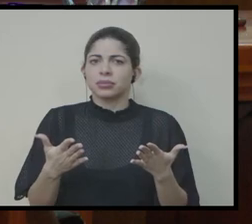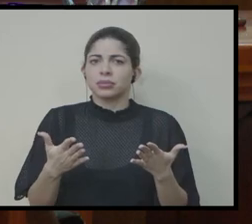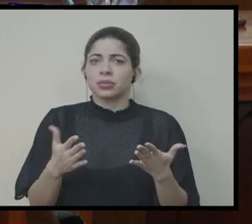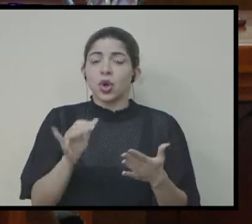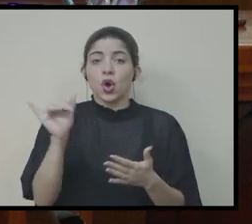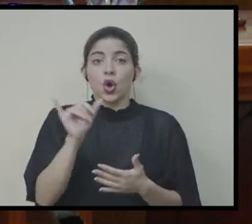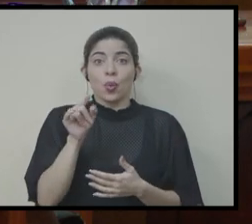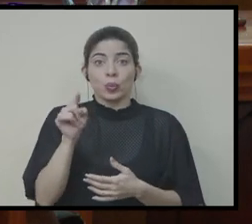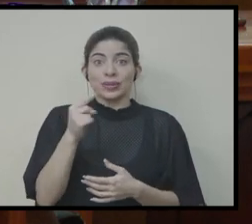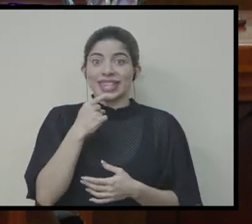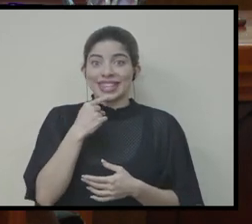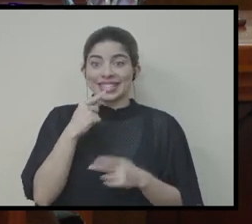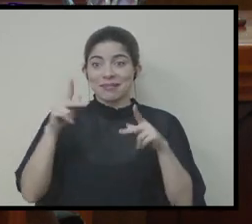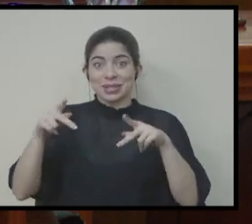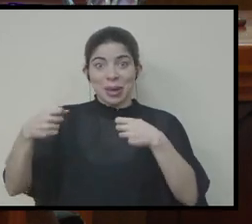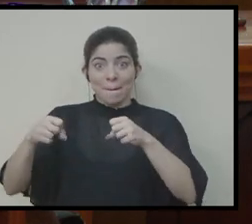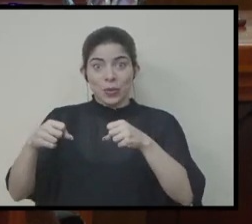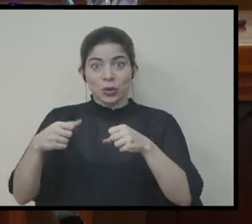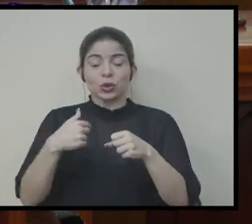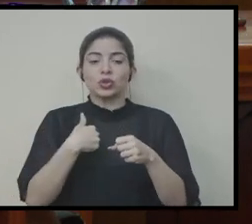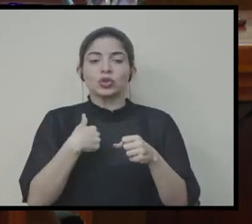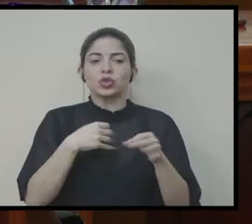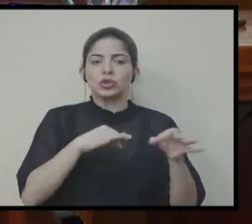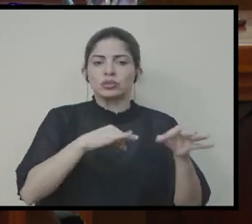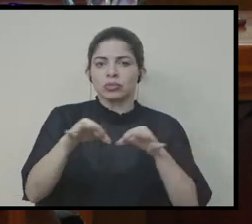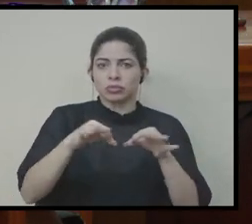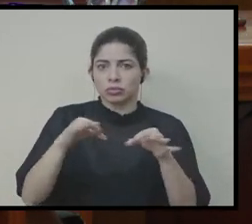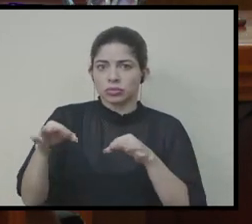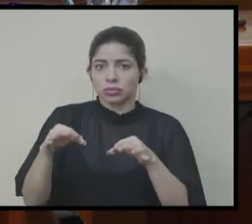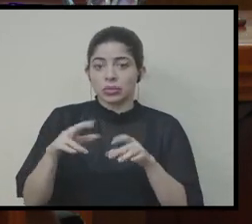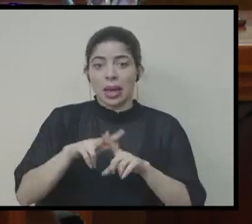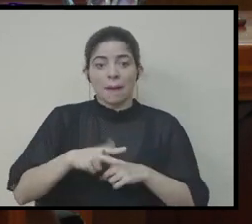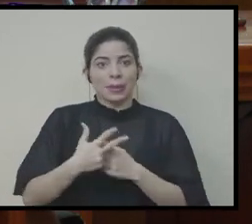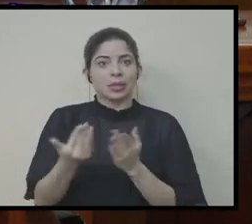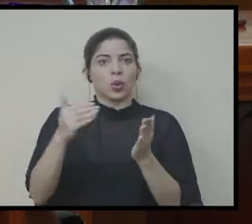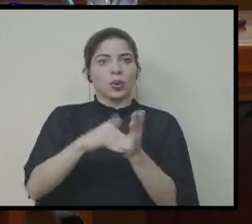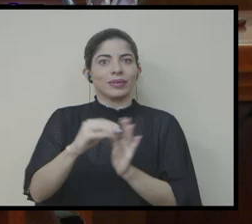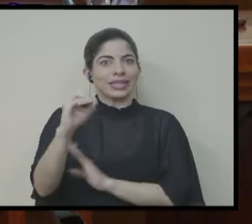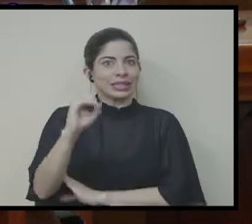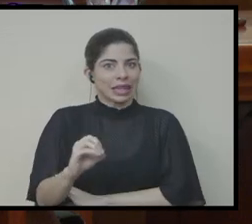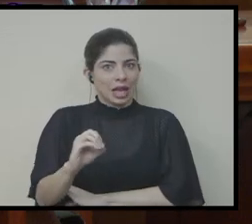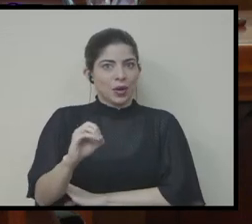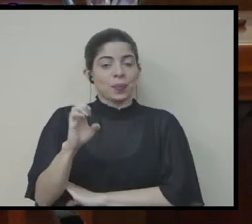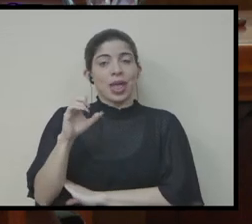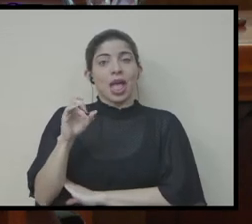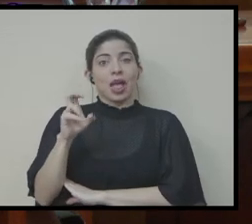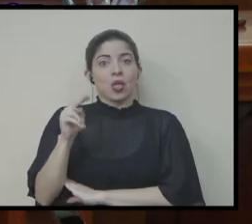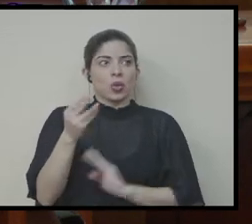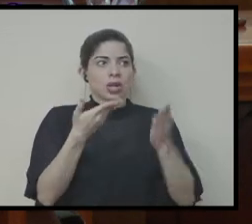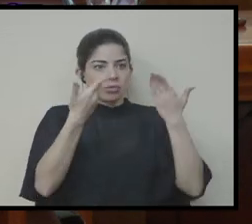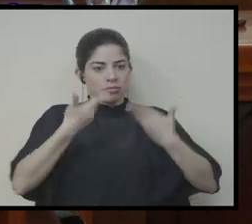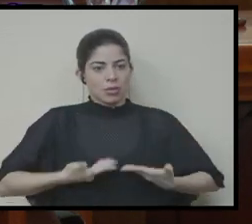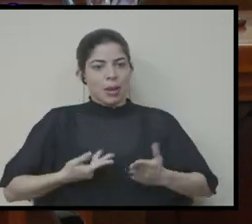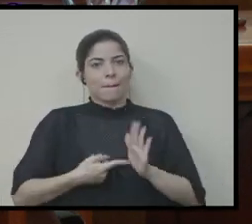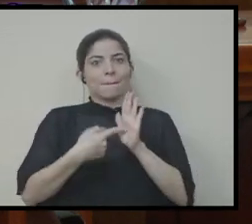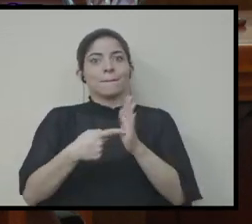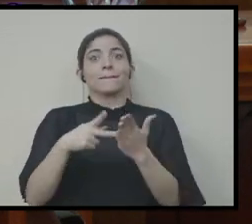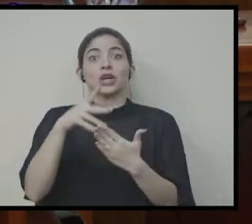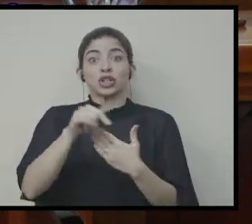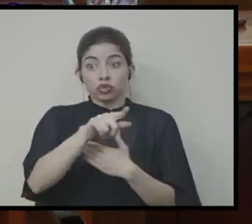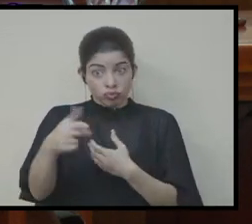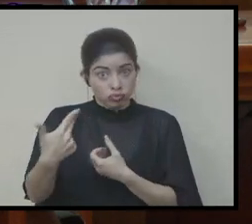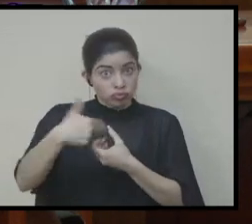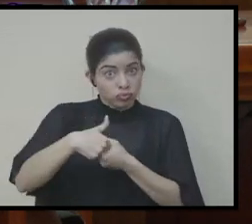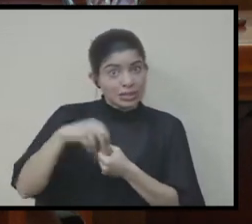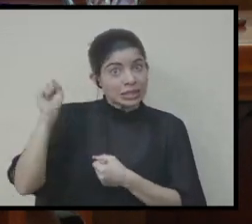Como usted lo hizo con la gente de las motos, les expongo. Eso es empezar de cero. Edwin viene con este proyecto, ¿se suben al barco o